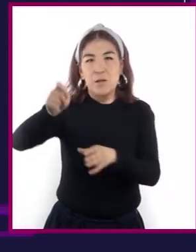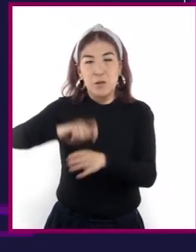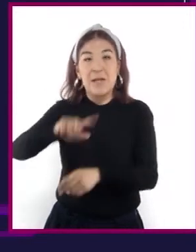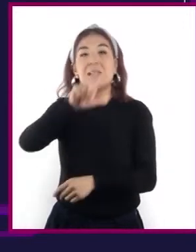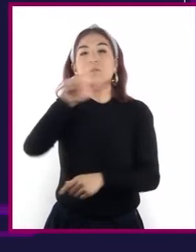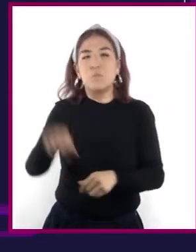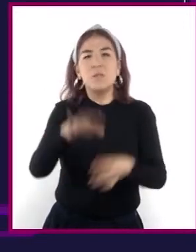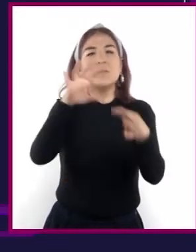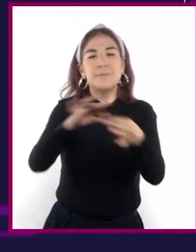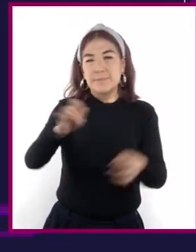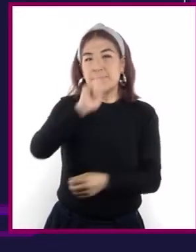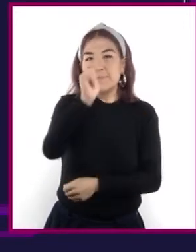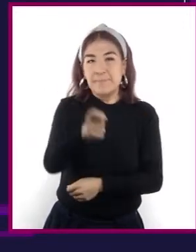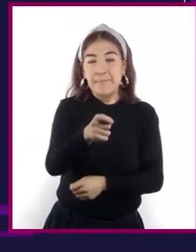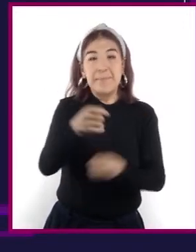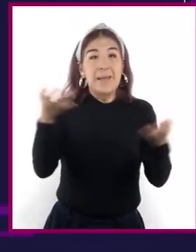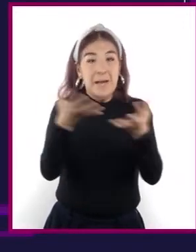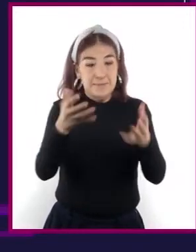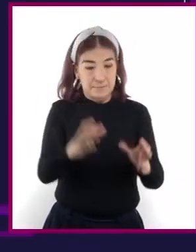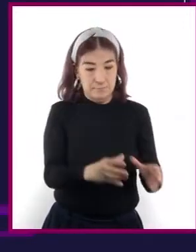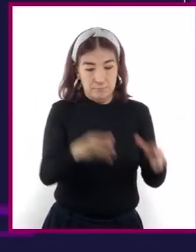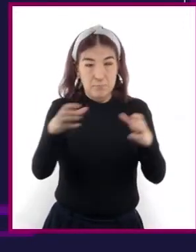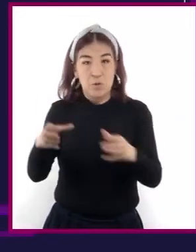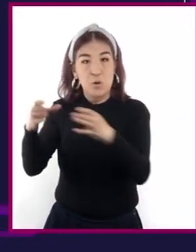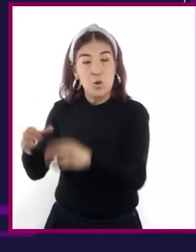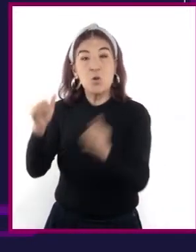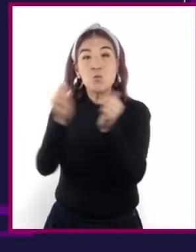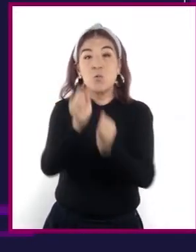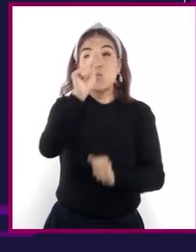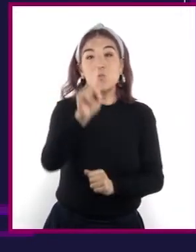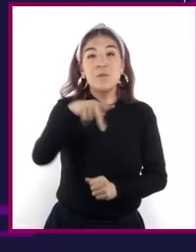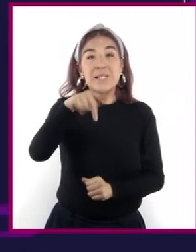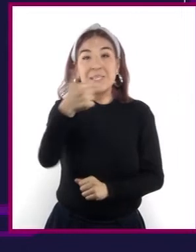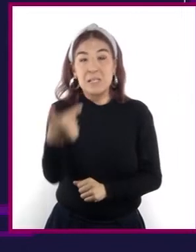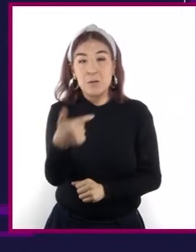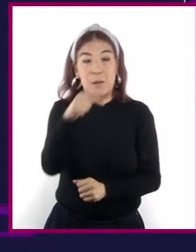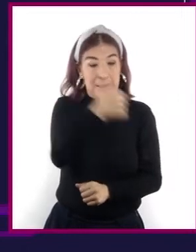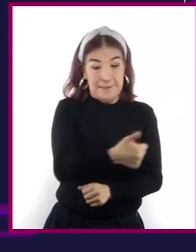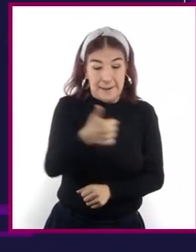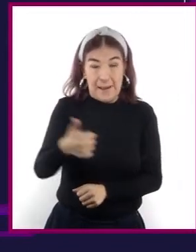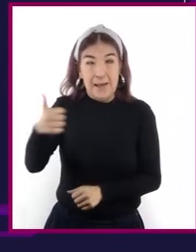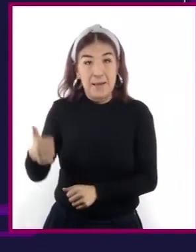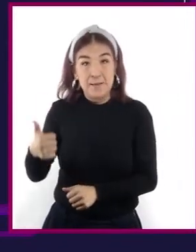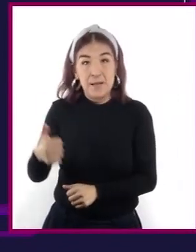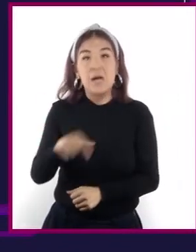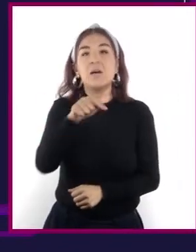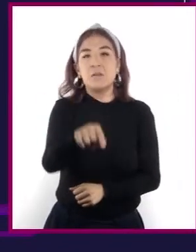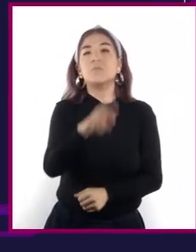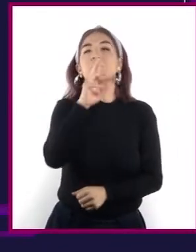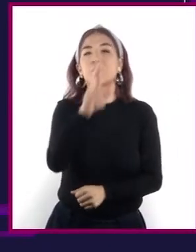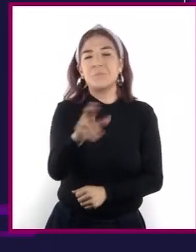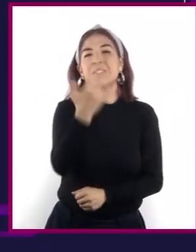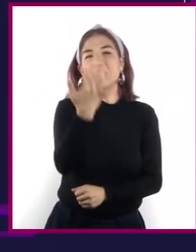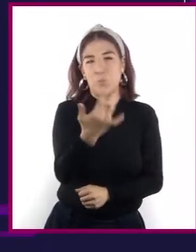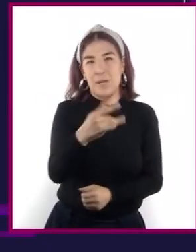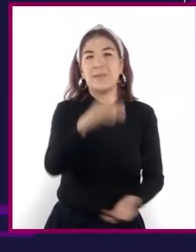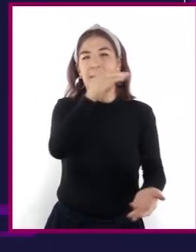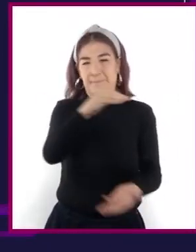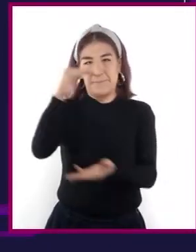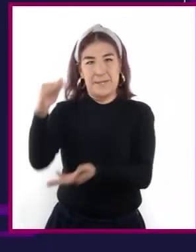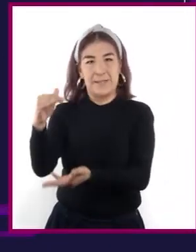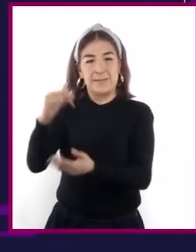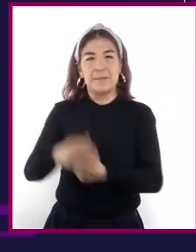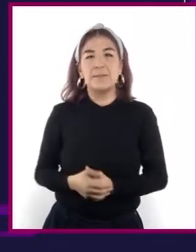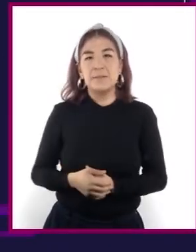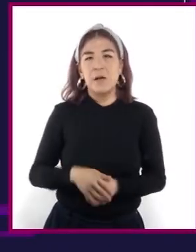afirmar que si se hacen paquetes con 1 kilogramo cada uno, se podrán obtener 50 paquetes.